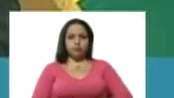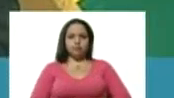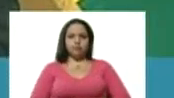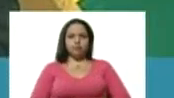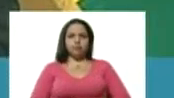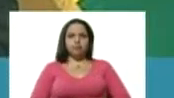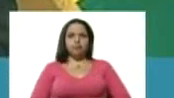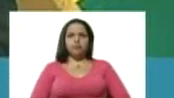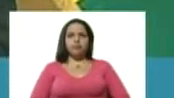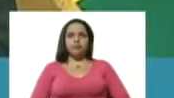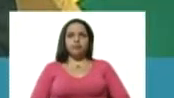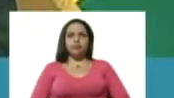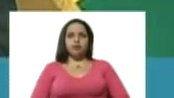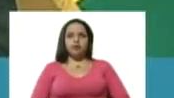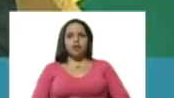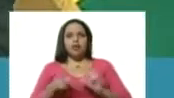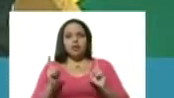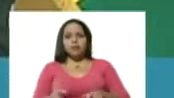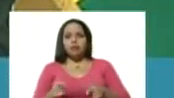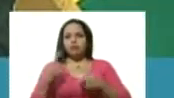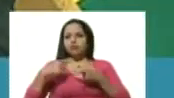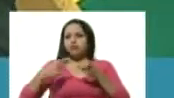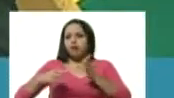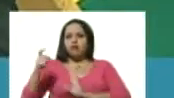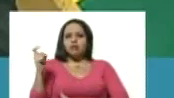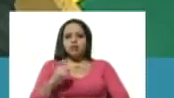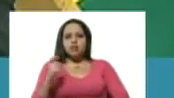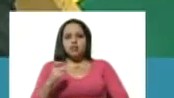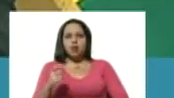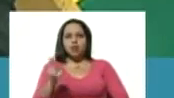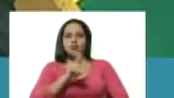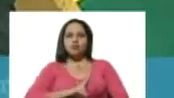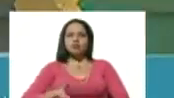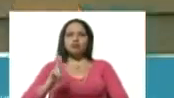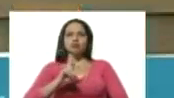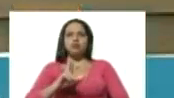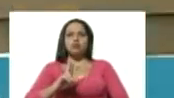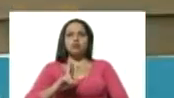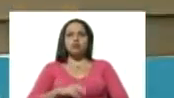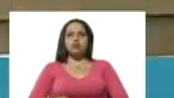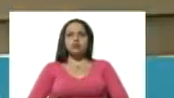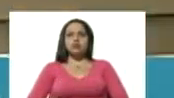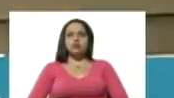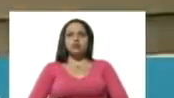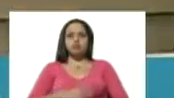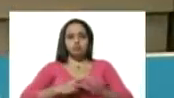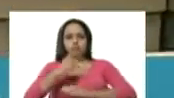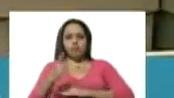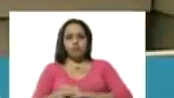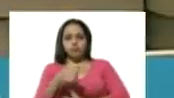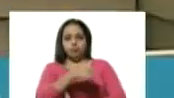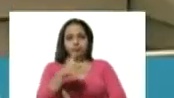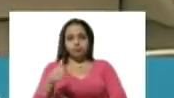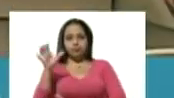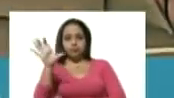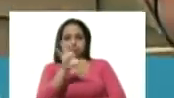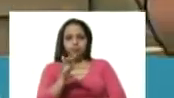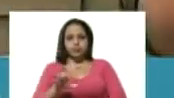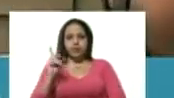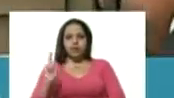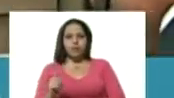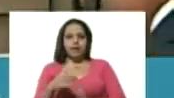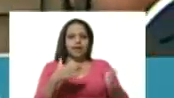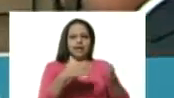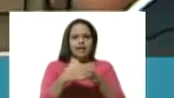supuesto de los tratamientos necesarios, según los protocolos de cada país, de luego los insumos y